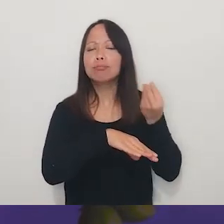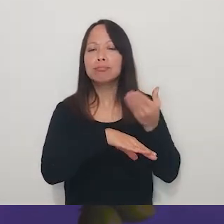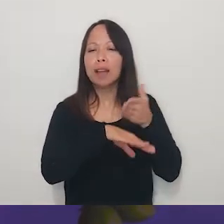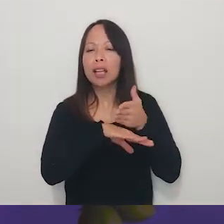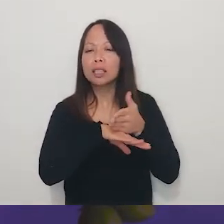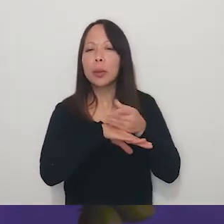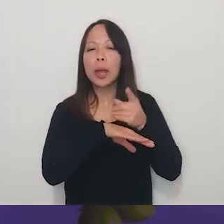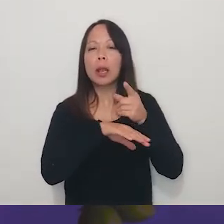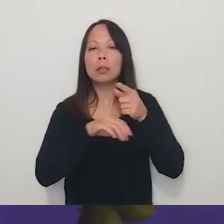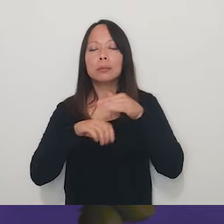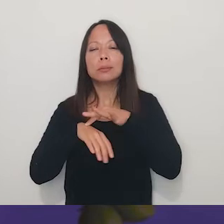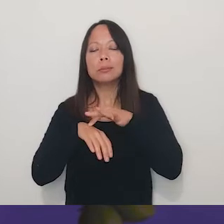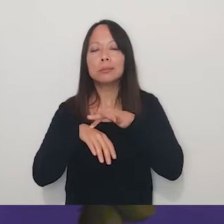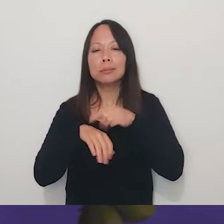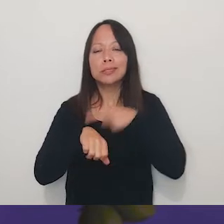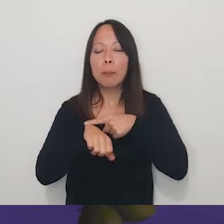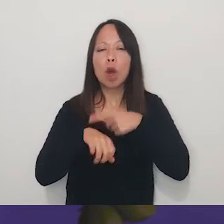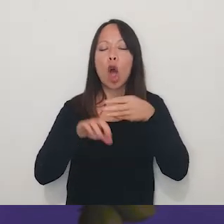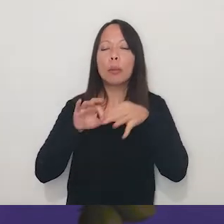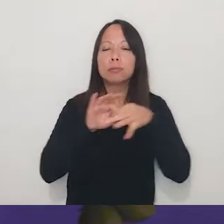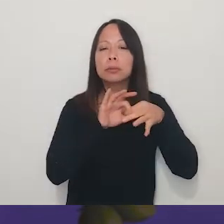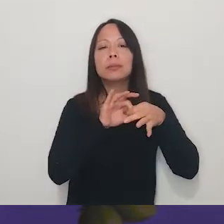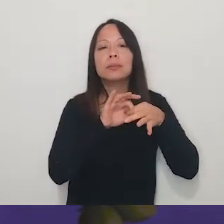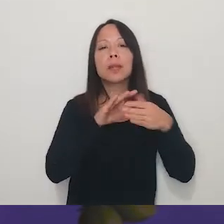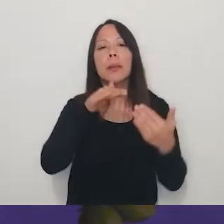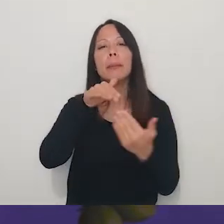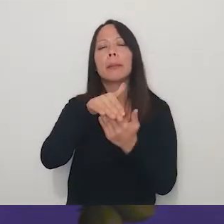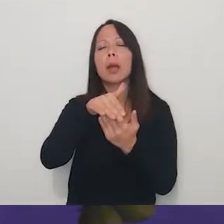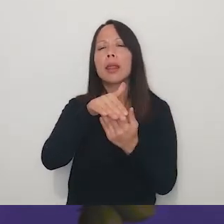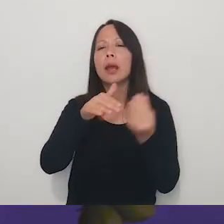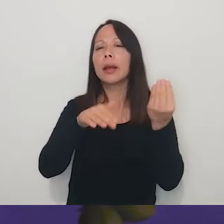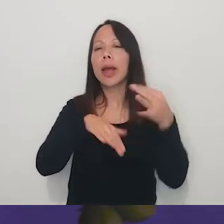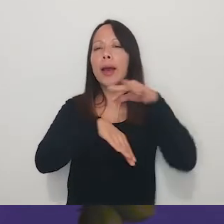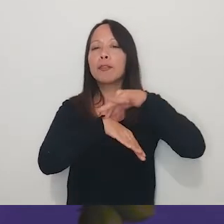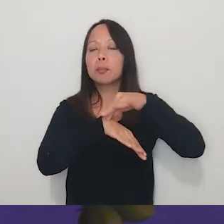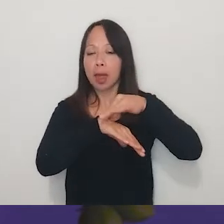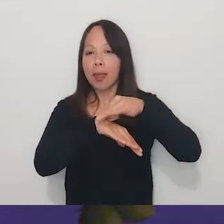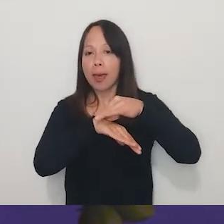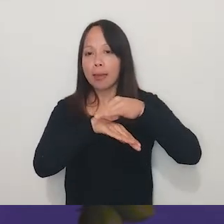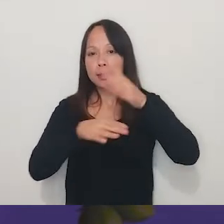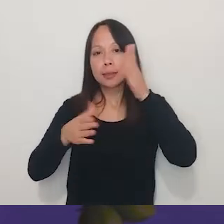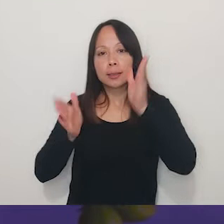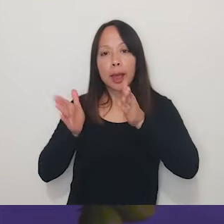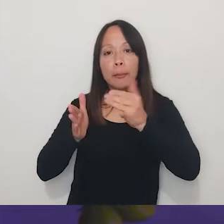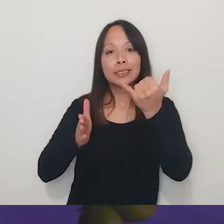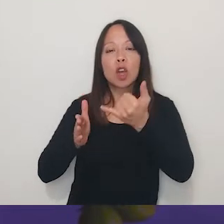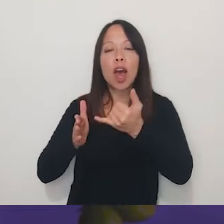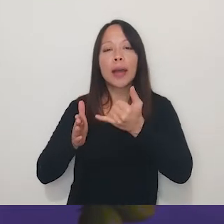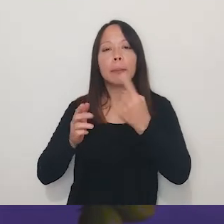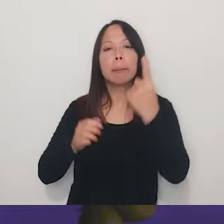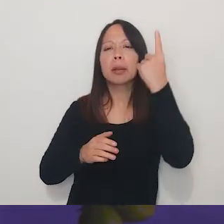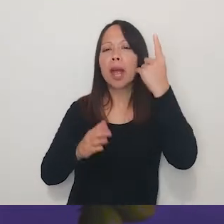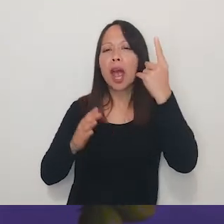que pensarlos al mismo tiempo y hay que priorizar sobre todo las enfermedades tratables, tienen que ser lo primero